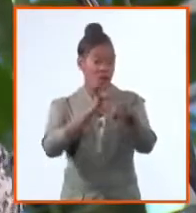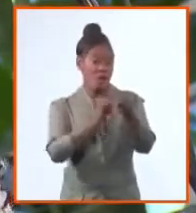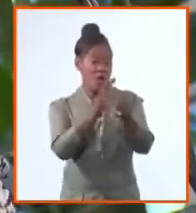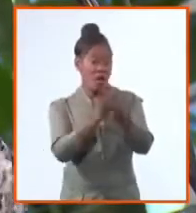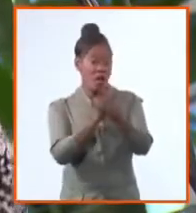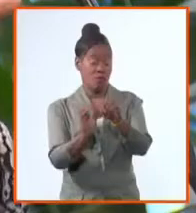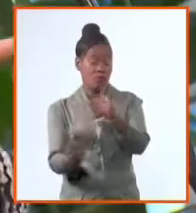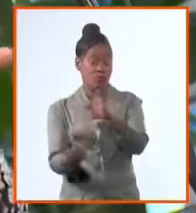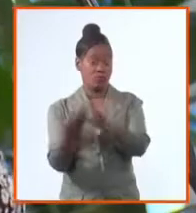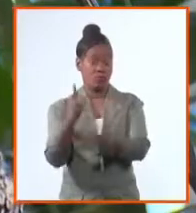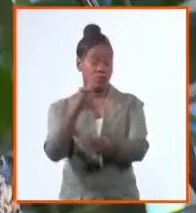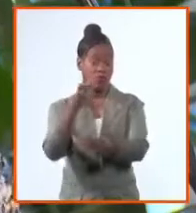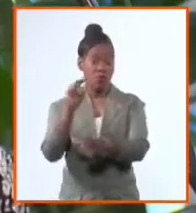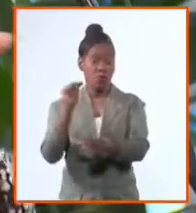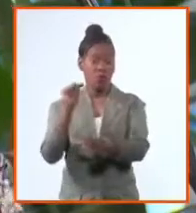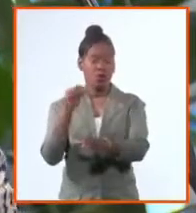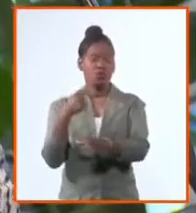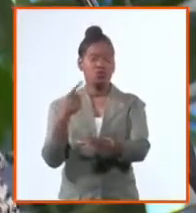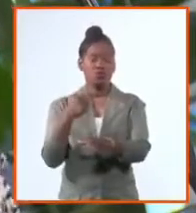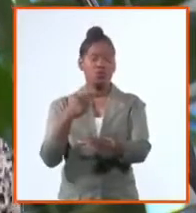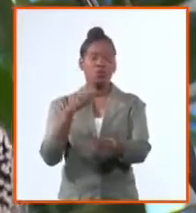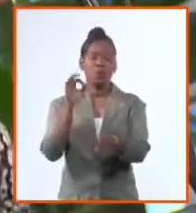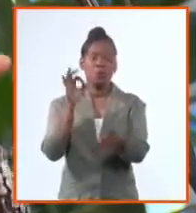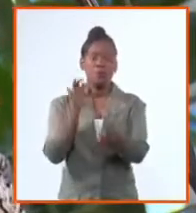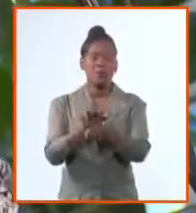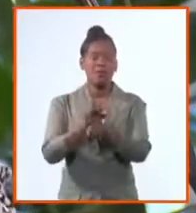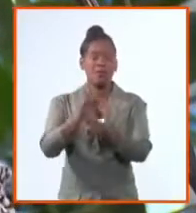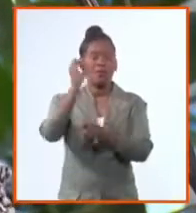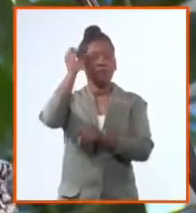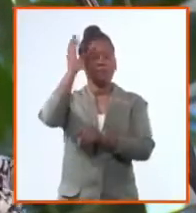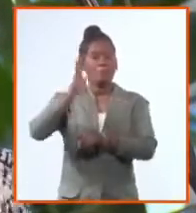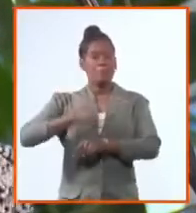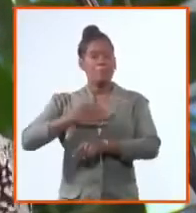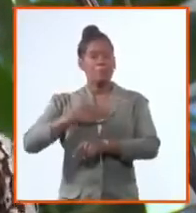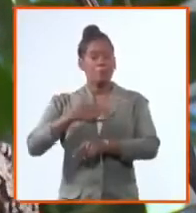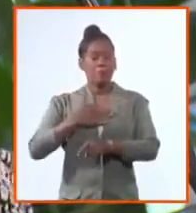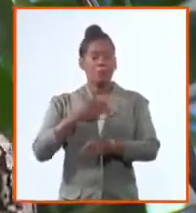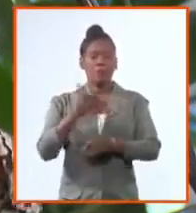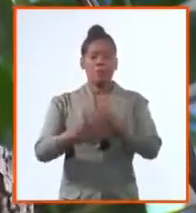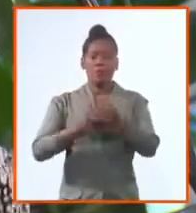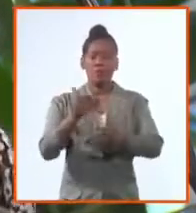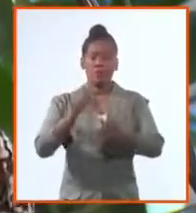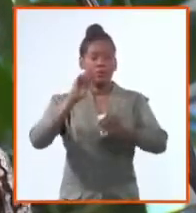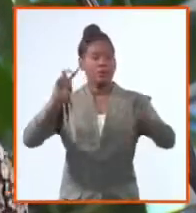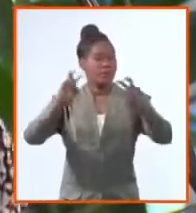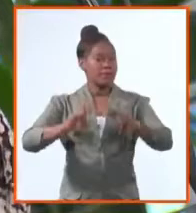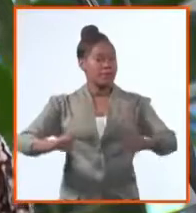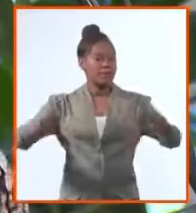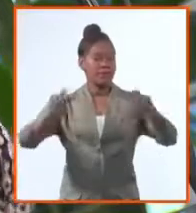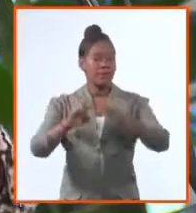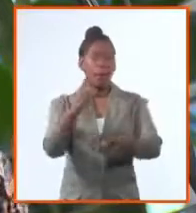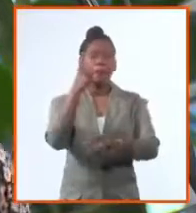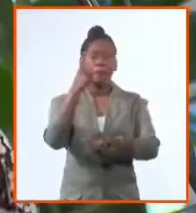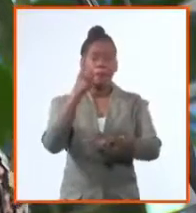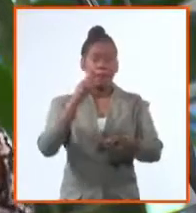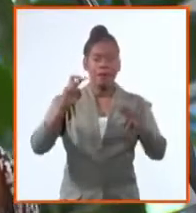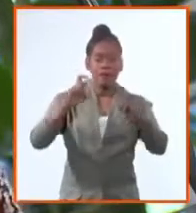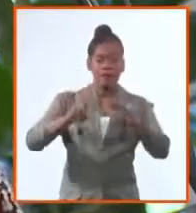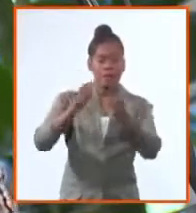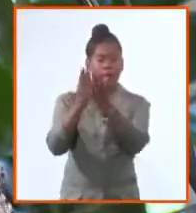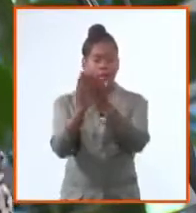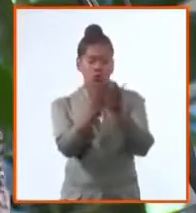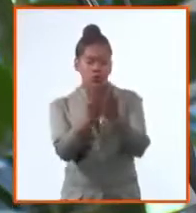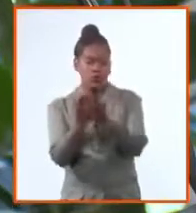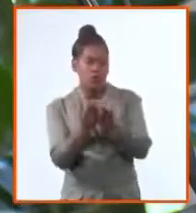que crear una serie de investigaciones que dieran paso a que todos estos productos se reevaluaran, a que se fueran analizando progresivamente con